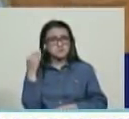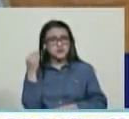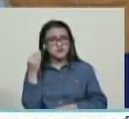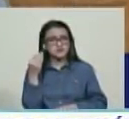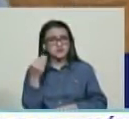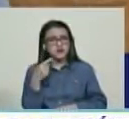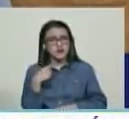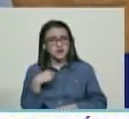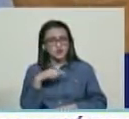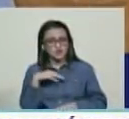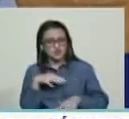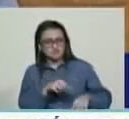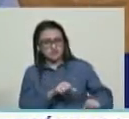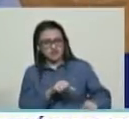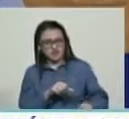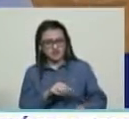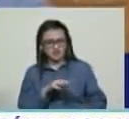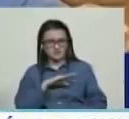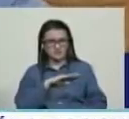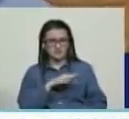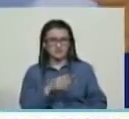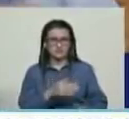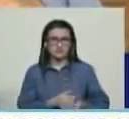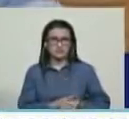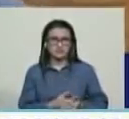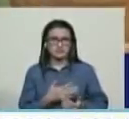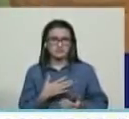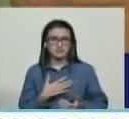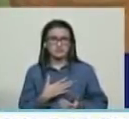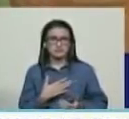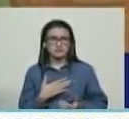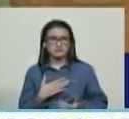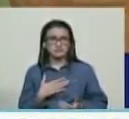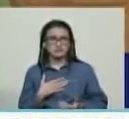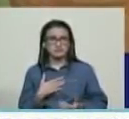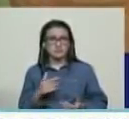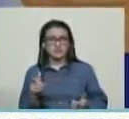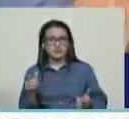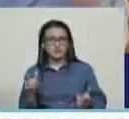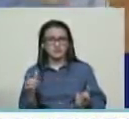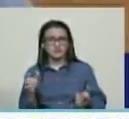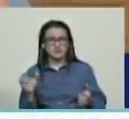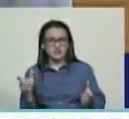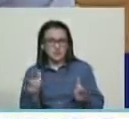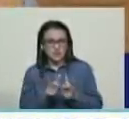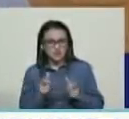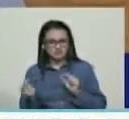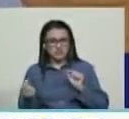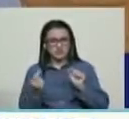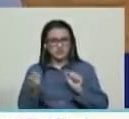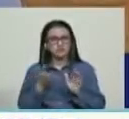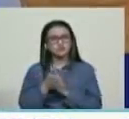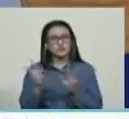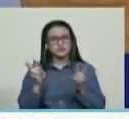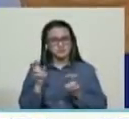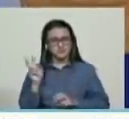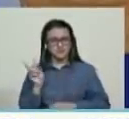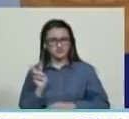nosotros somos colonia de ellos y que puede reunirse el Parlamento Europeo y debatir sobre